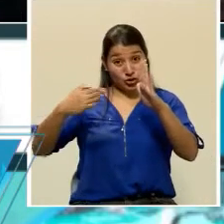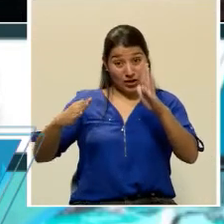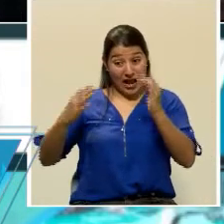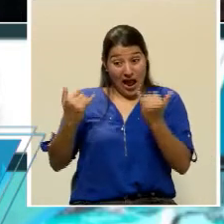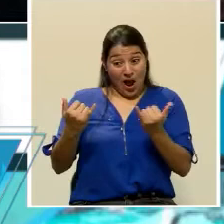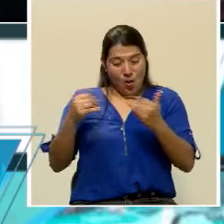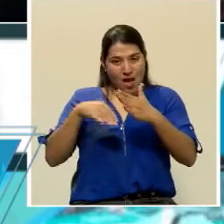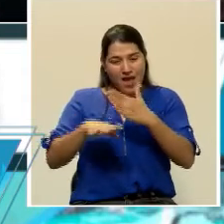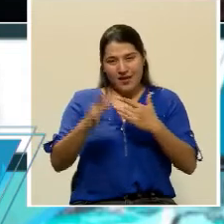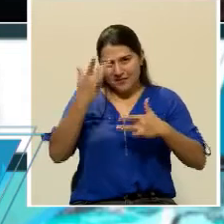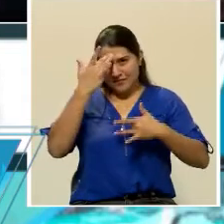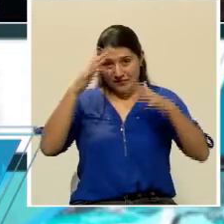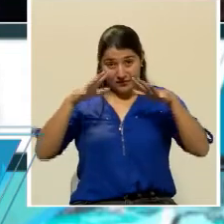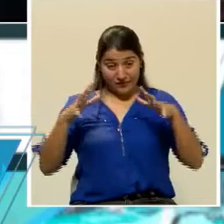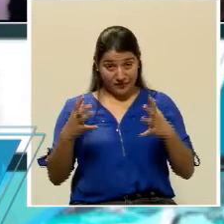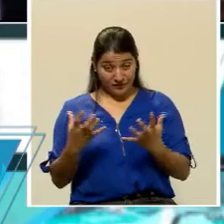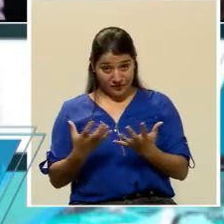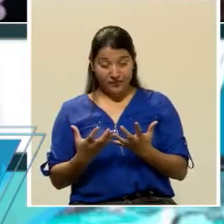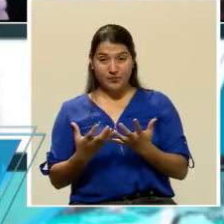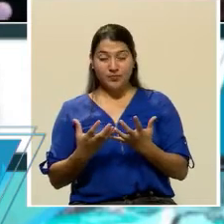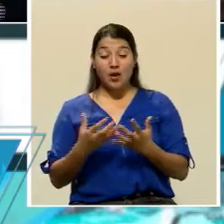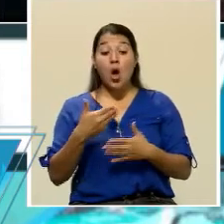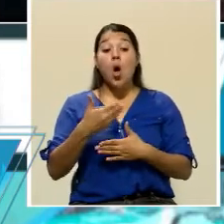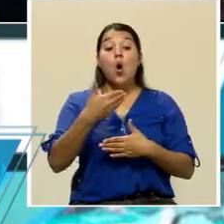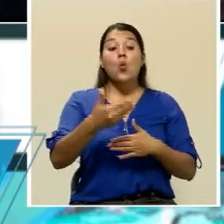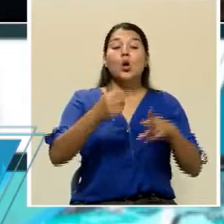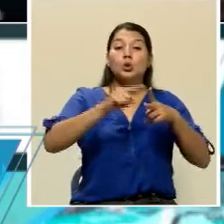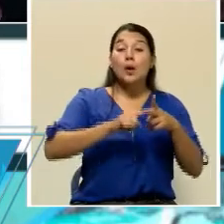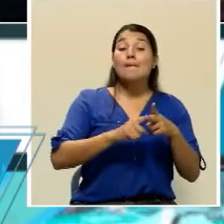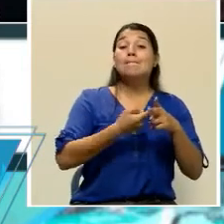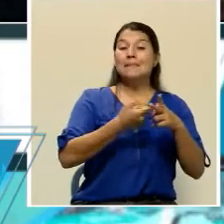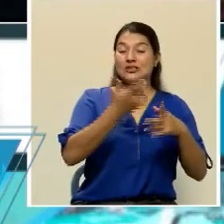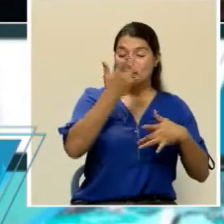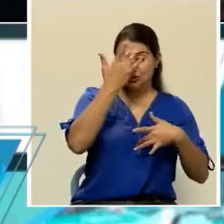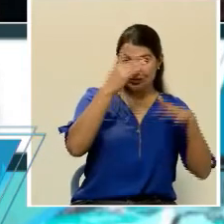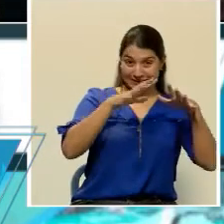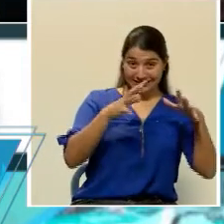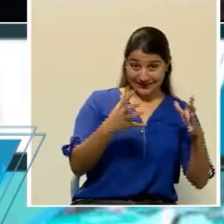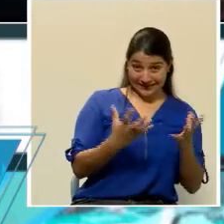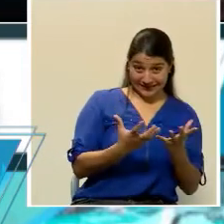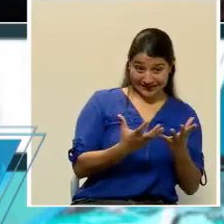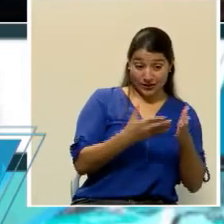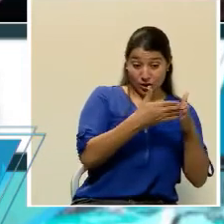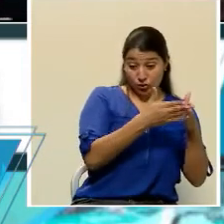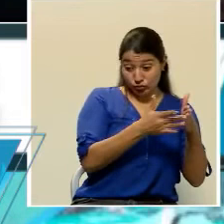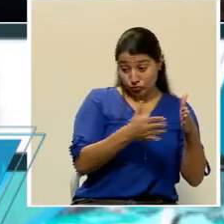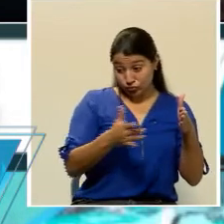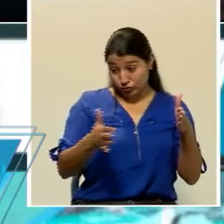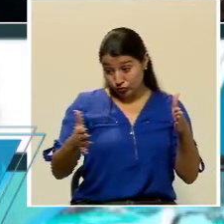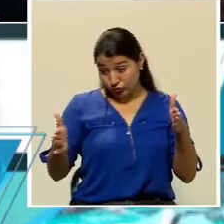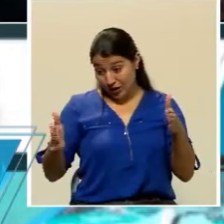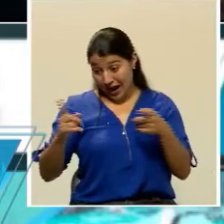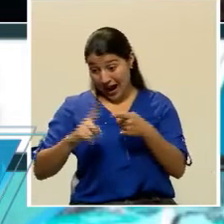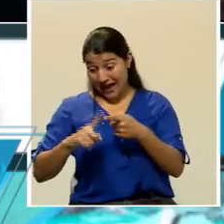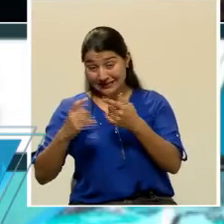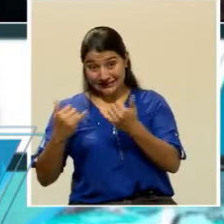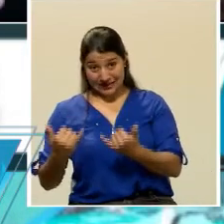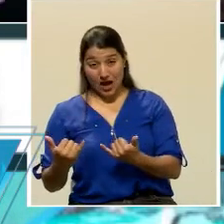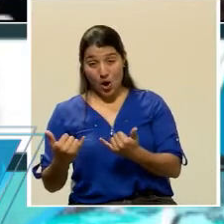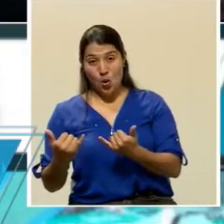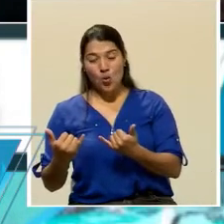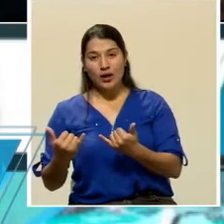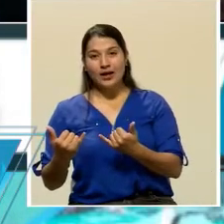República, entre el momento en que arrancó y el momento en el que estamos y el mes de diciembre del